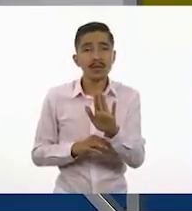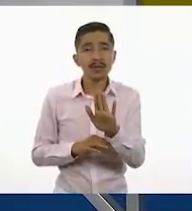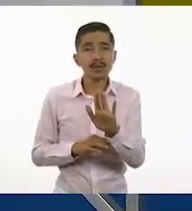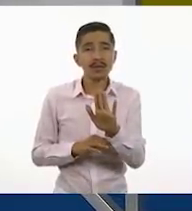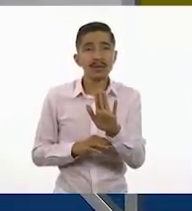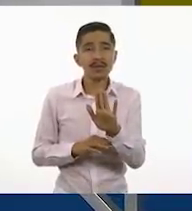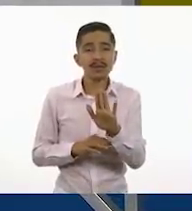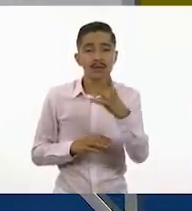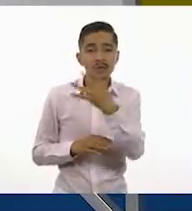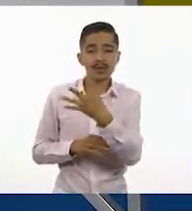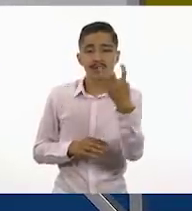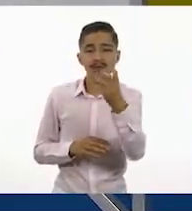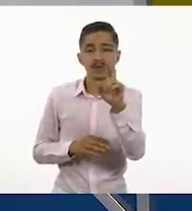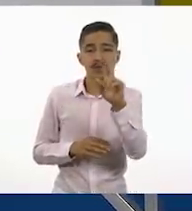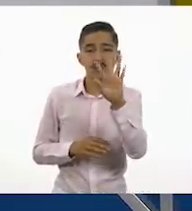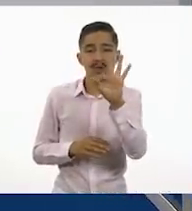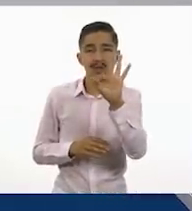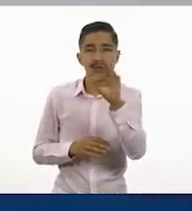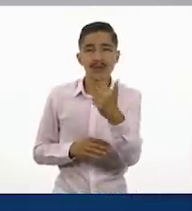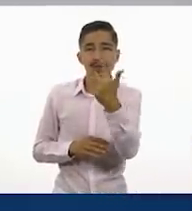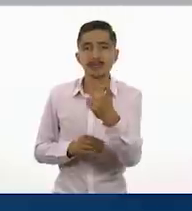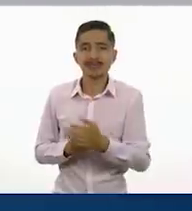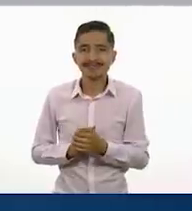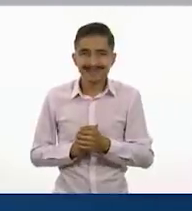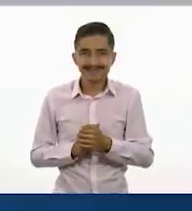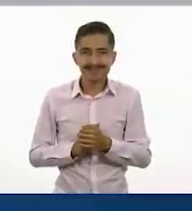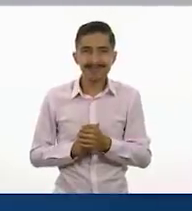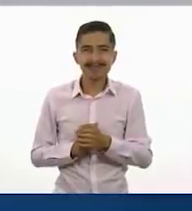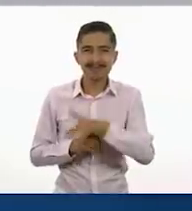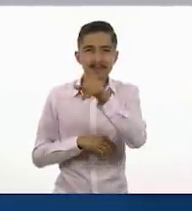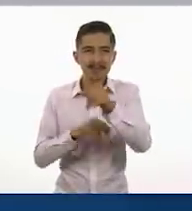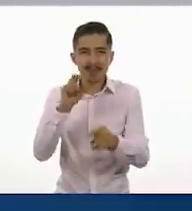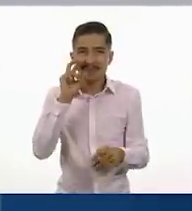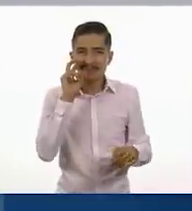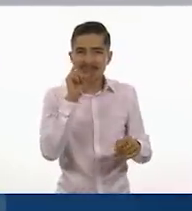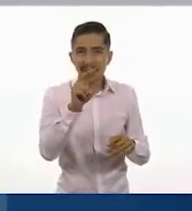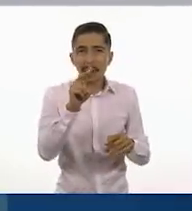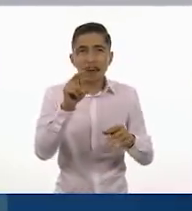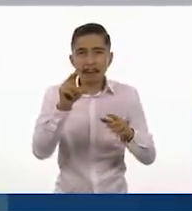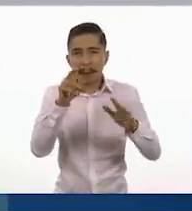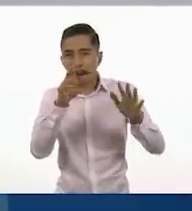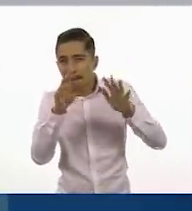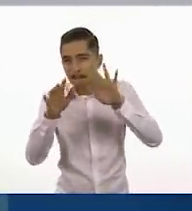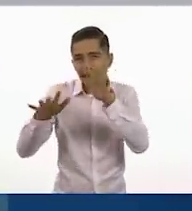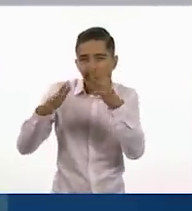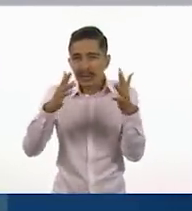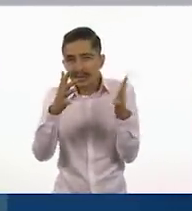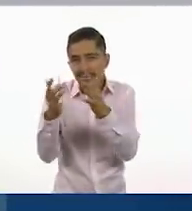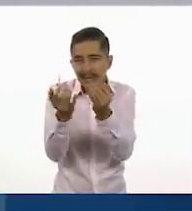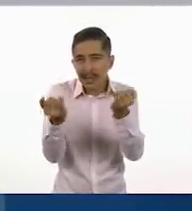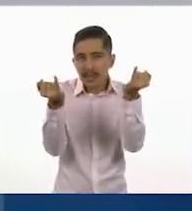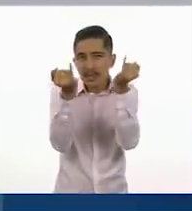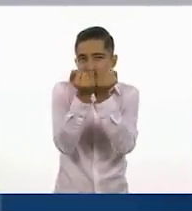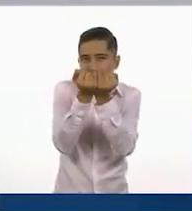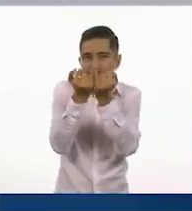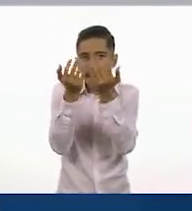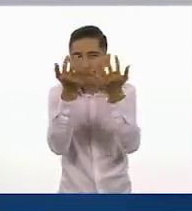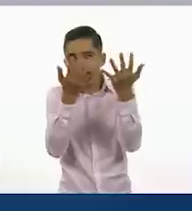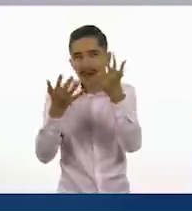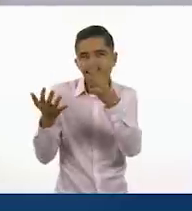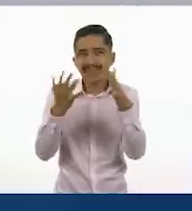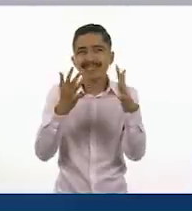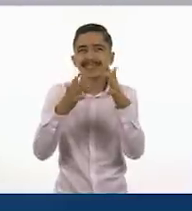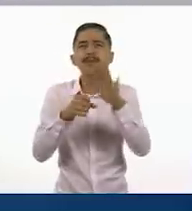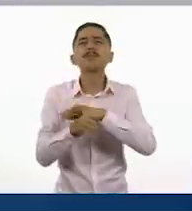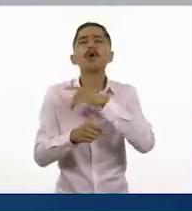ser 448. Si se fijan, nos dio pues algo Similar, más similar. o menos. Ajá. ¿Pero por qué?